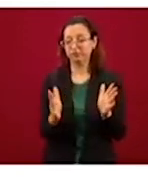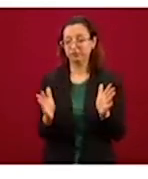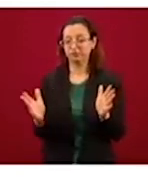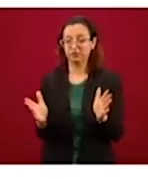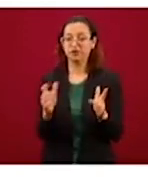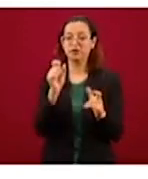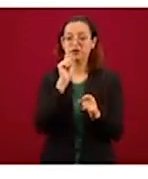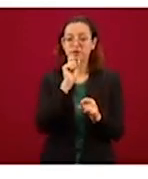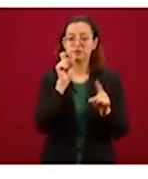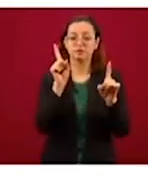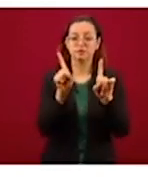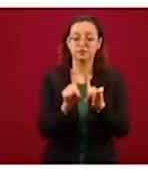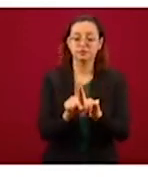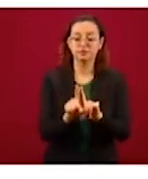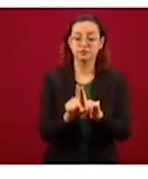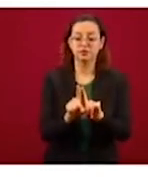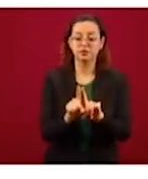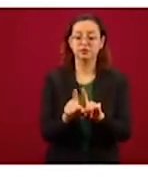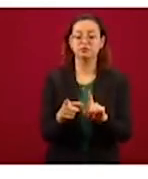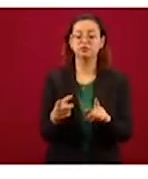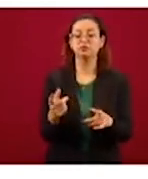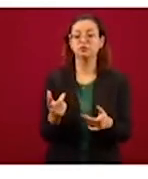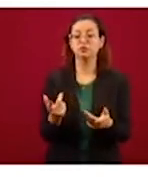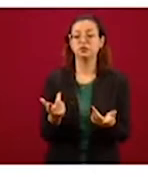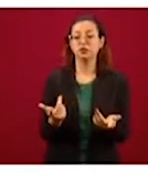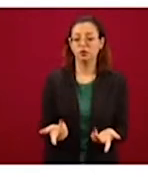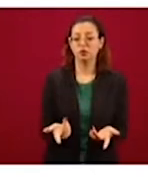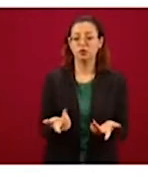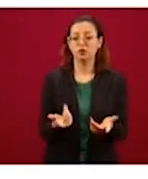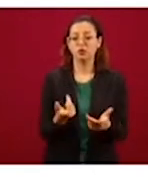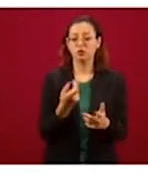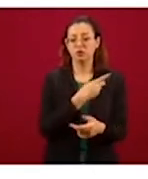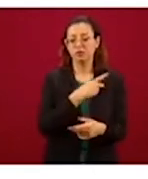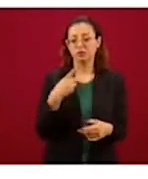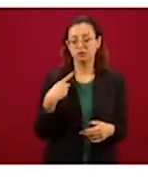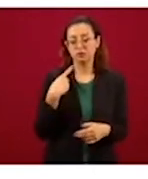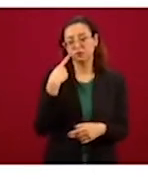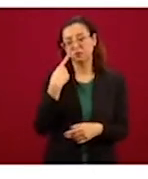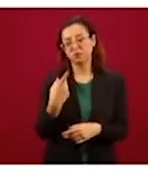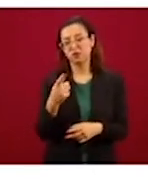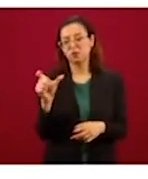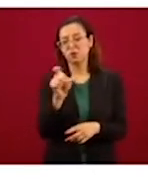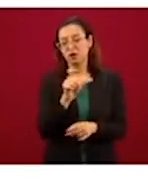aquí recibimos el gobierno adelante